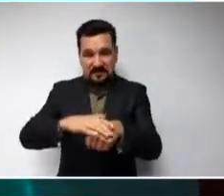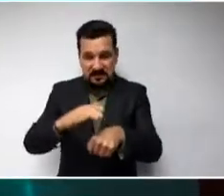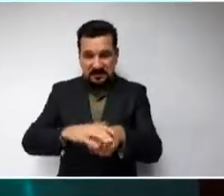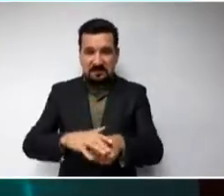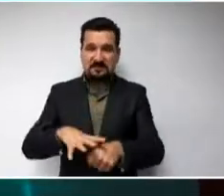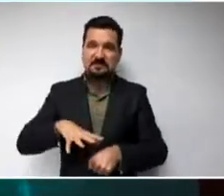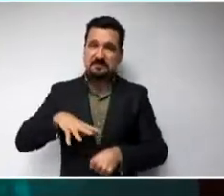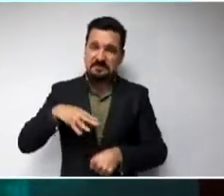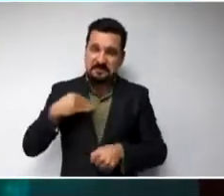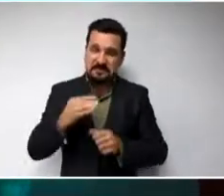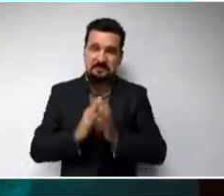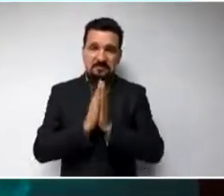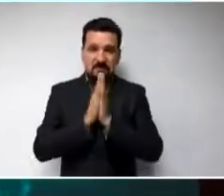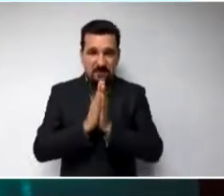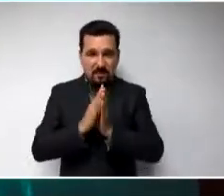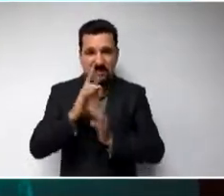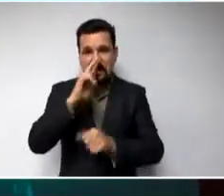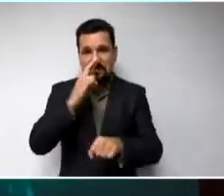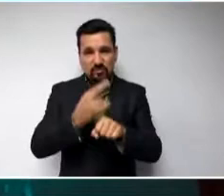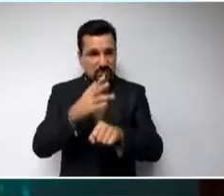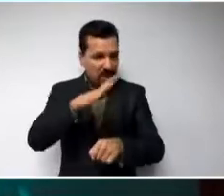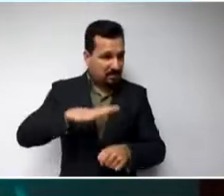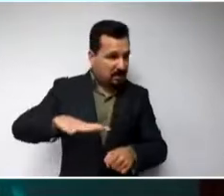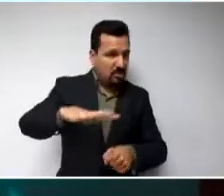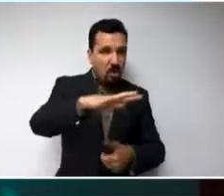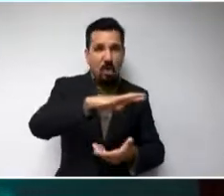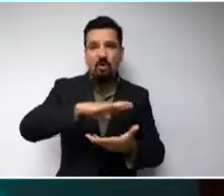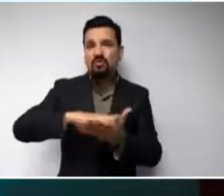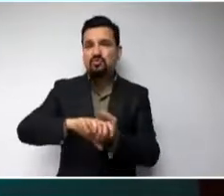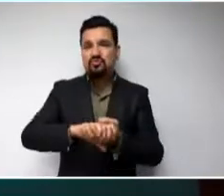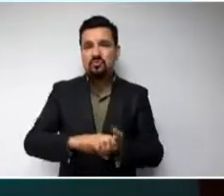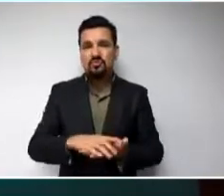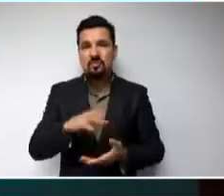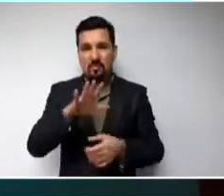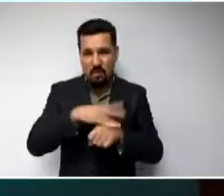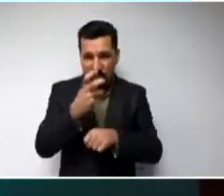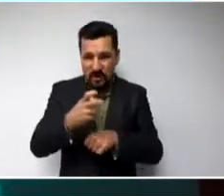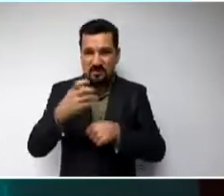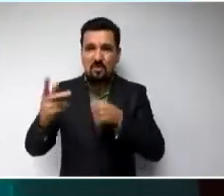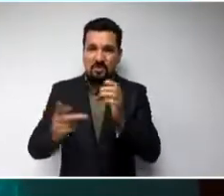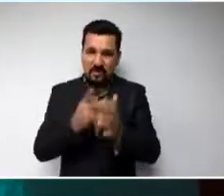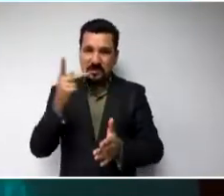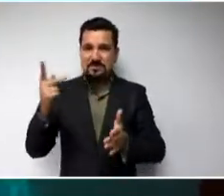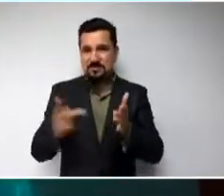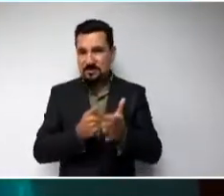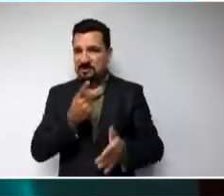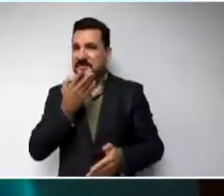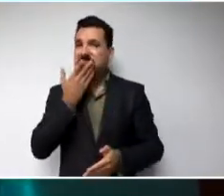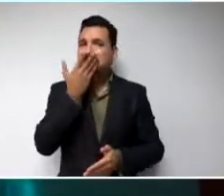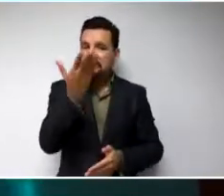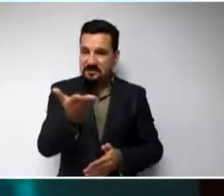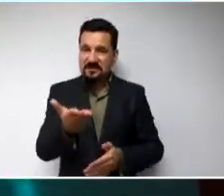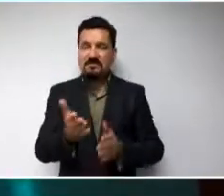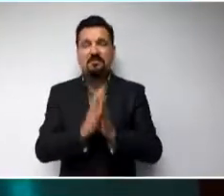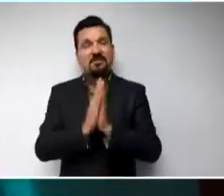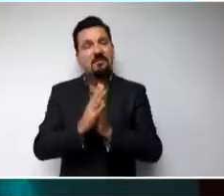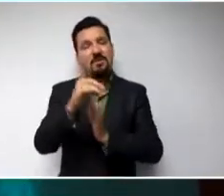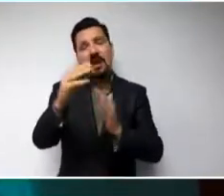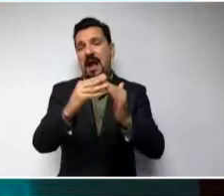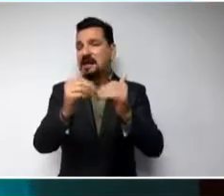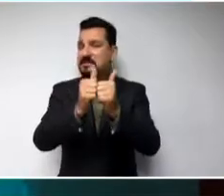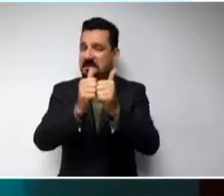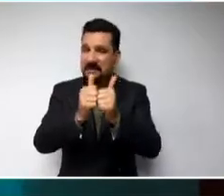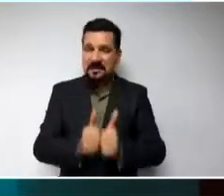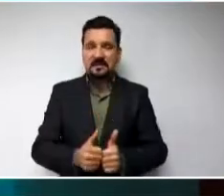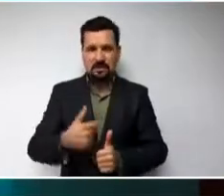esfuerzo corresponsable por eso el permanente llamado a que te quedes en casa yo te